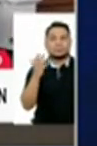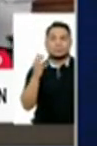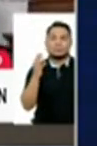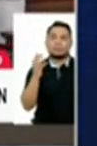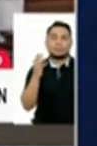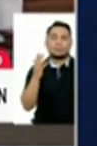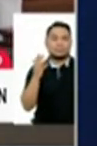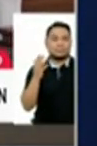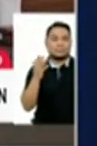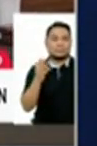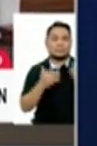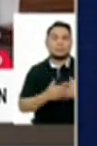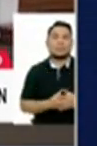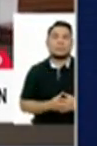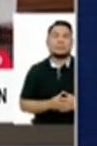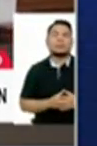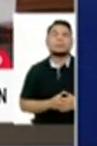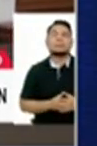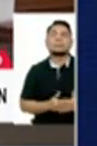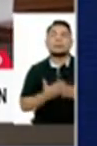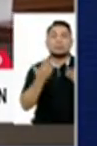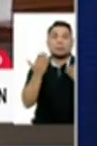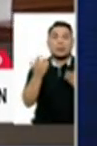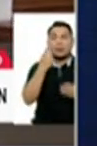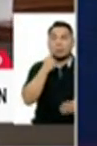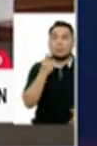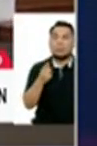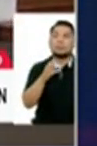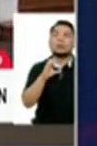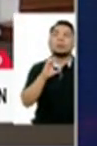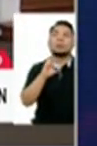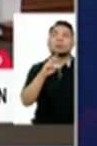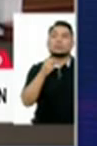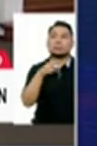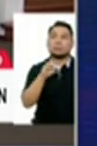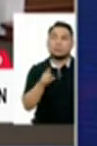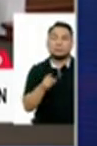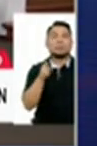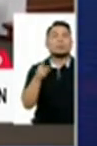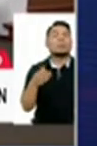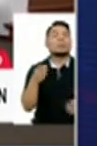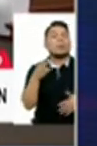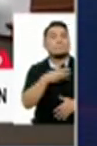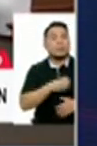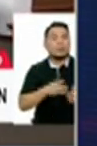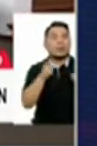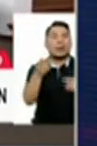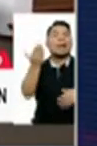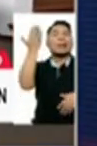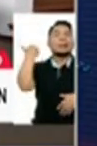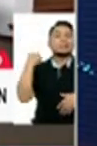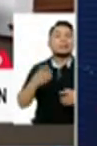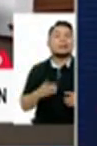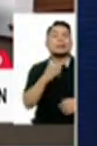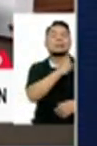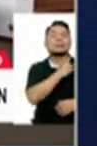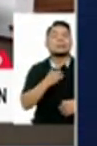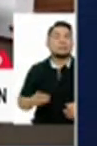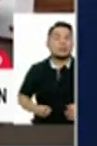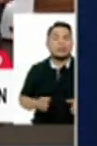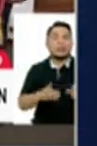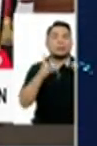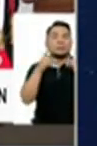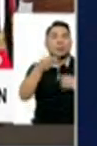Bueno, ahí estaban las declaraciones del ministro, ¿no? Generalidades, en realidad, las que ha dicho, renovando